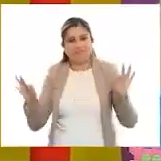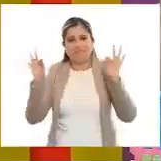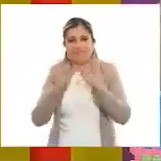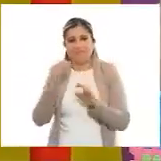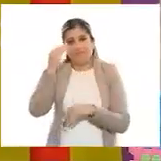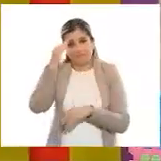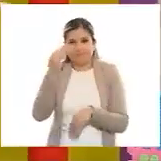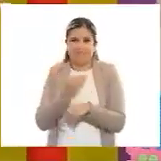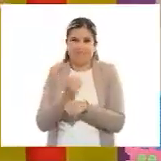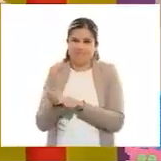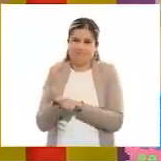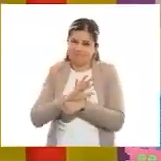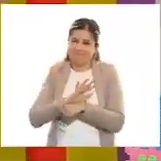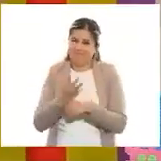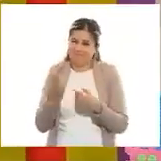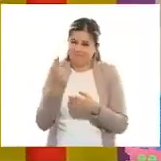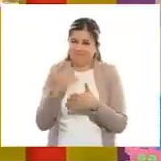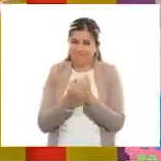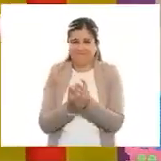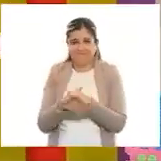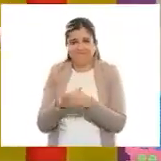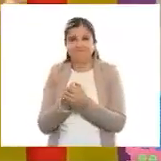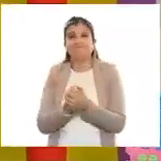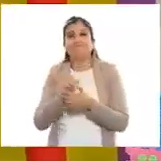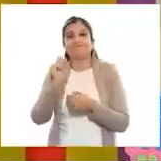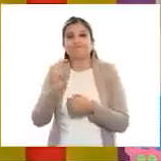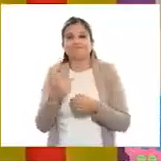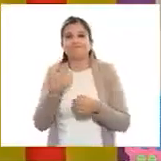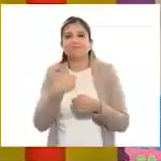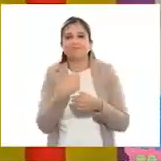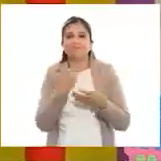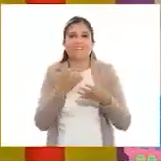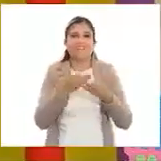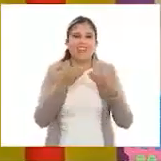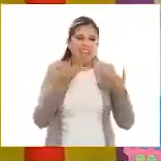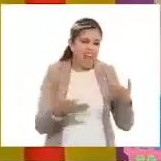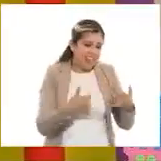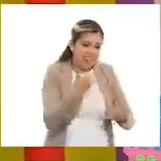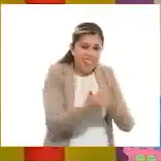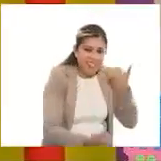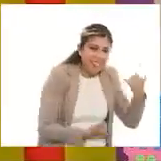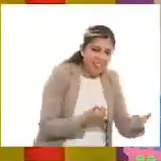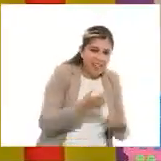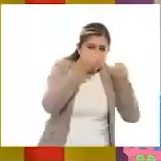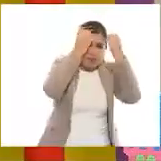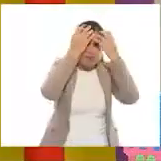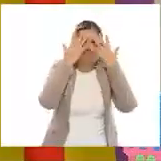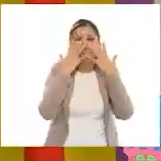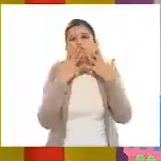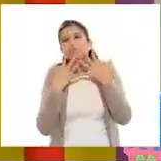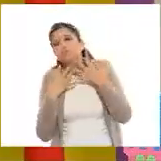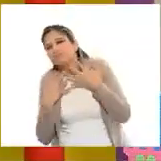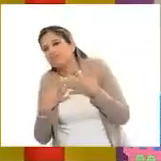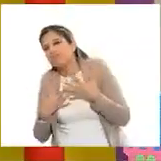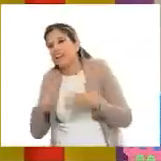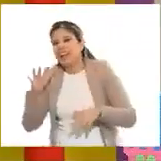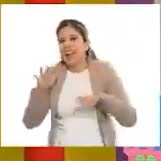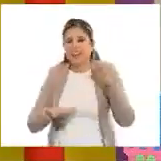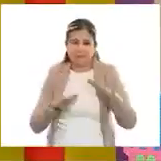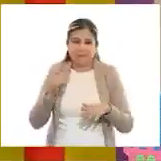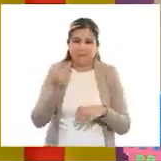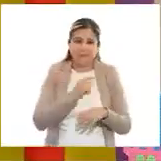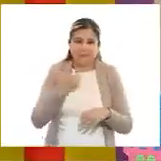esta época. Y por ejemplo, si estuve trabajando en la tierra y sudé mucho y de pronto tengo la cara, que a veces a mí me